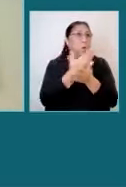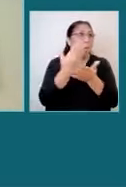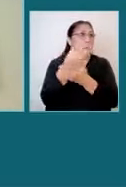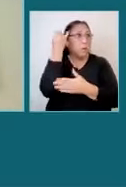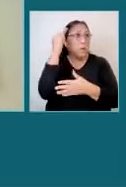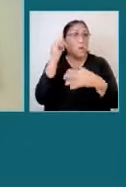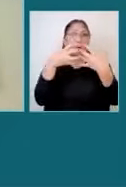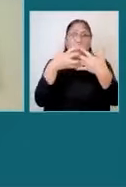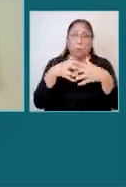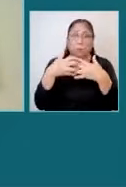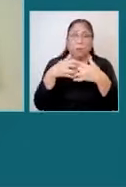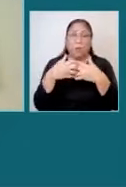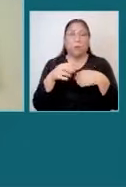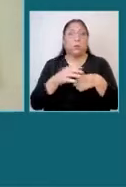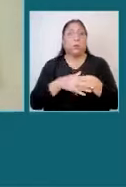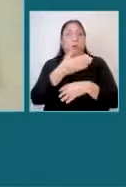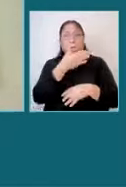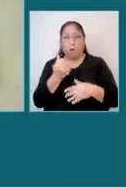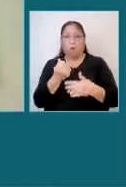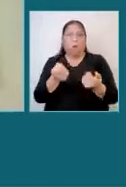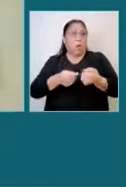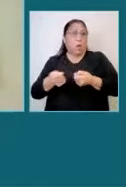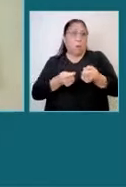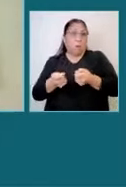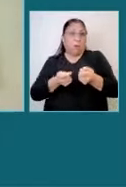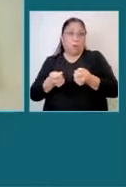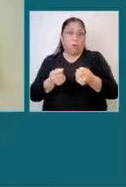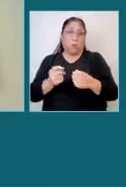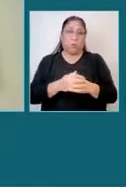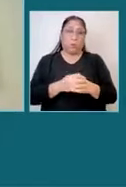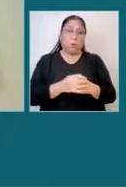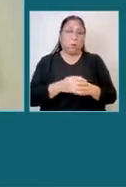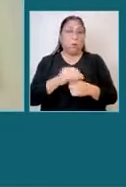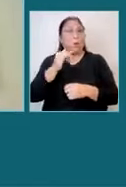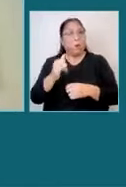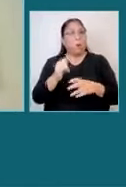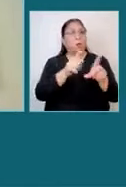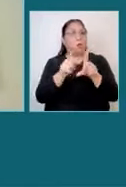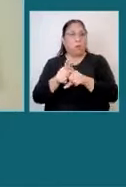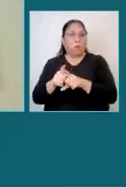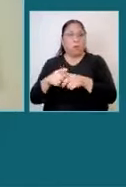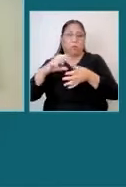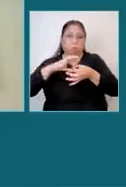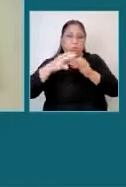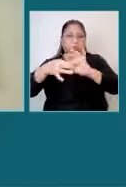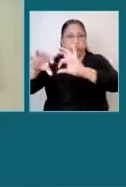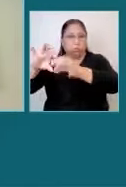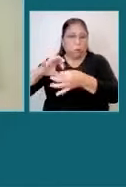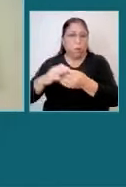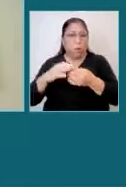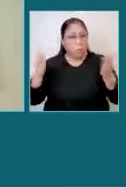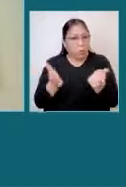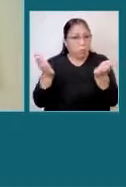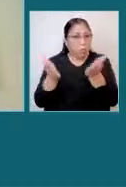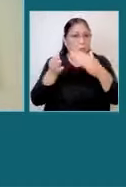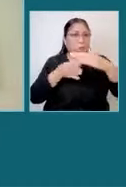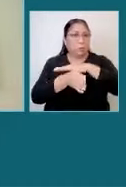empresarial, la mejora en la gestión y a través de encadenamientos productivos y acceso a los